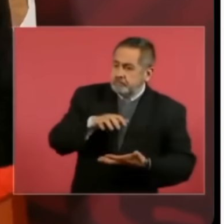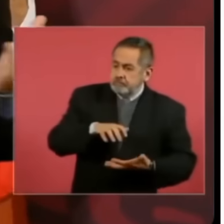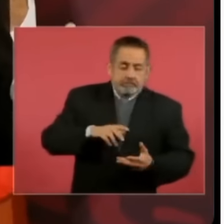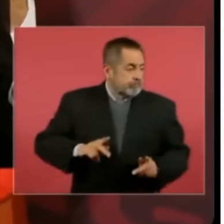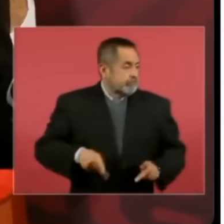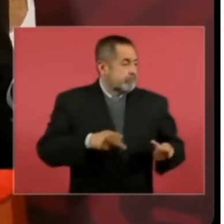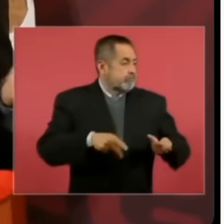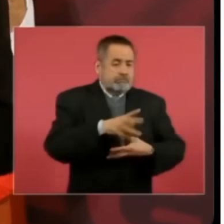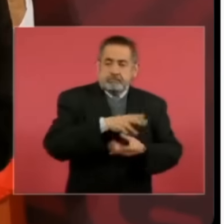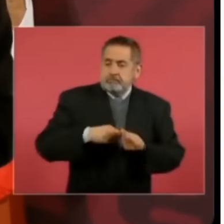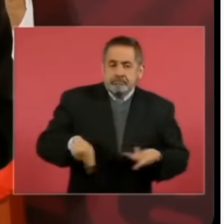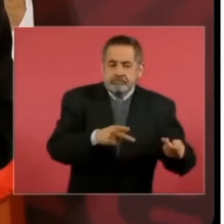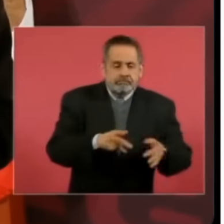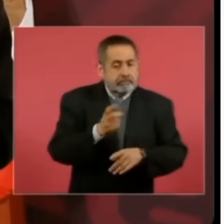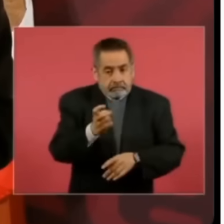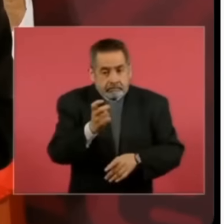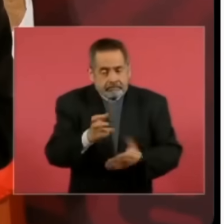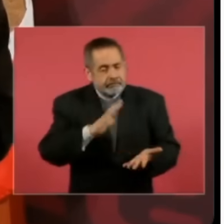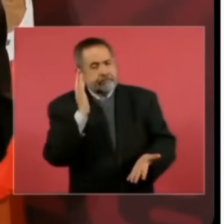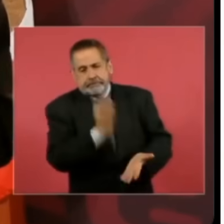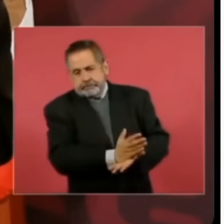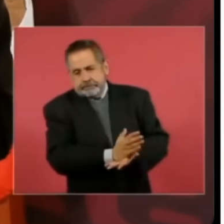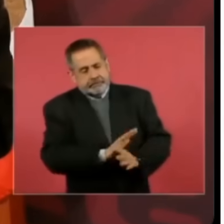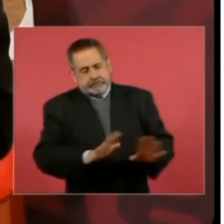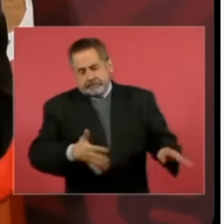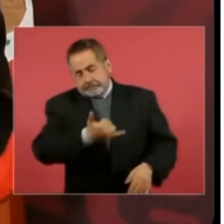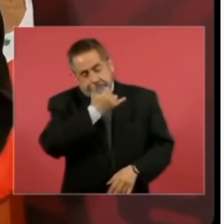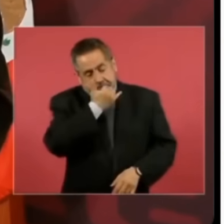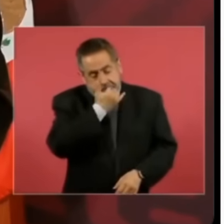Inmediatamente Carlos Loret de Mola le responde.